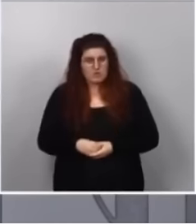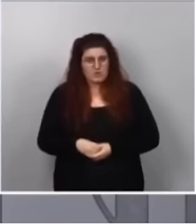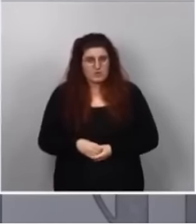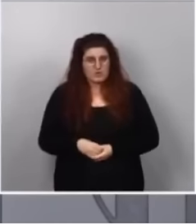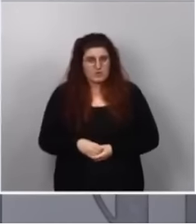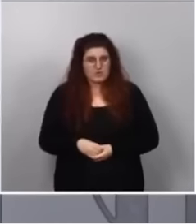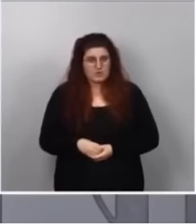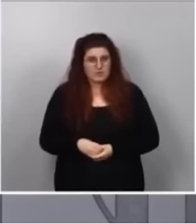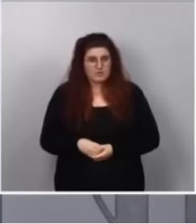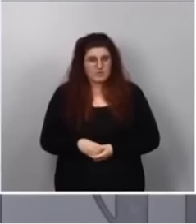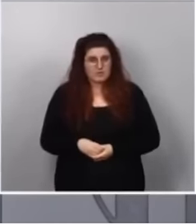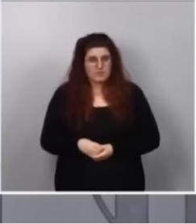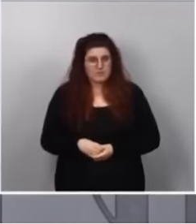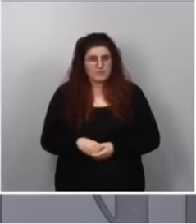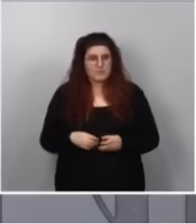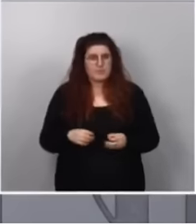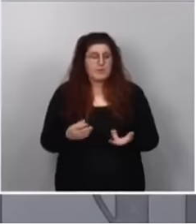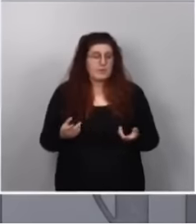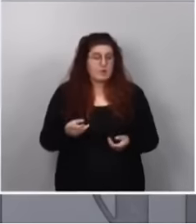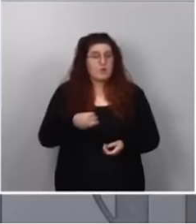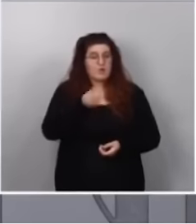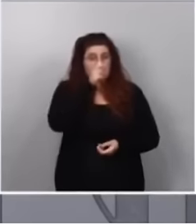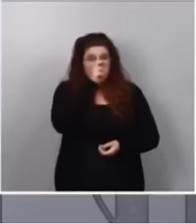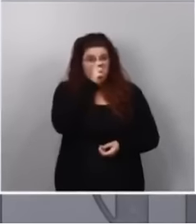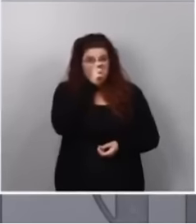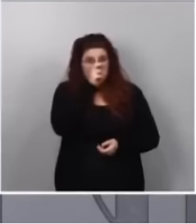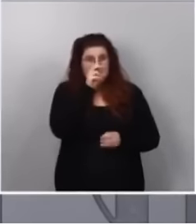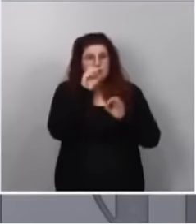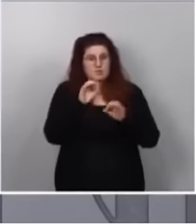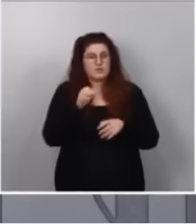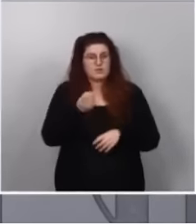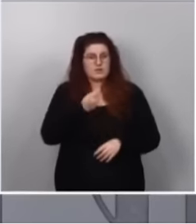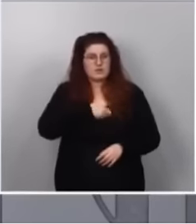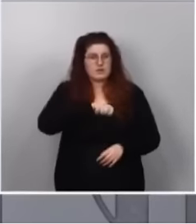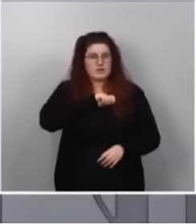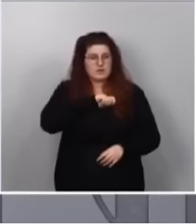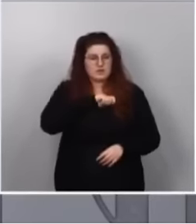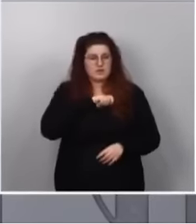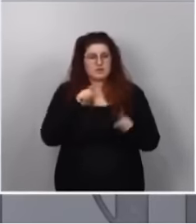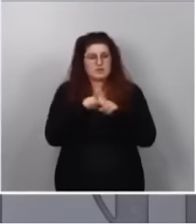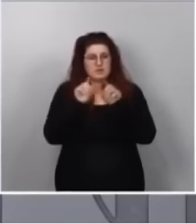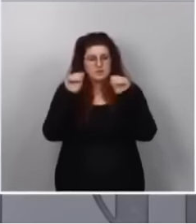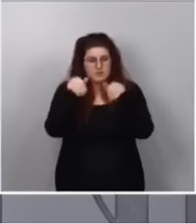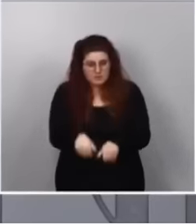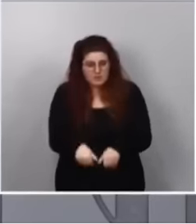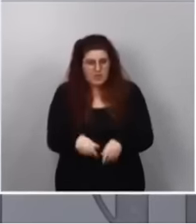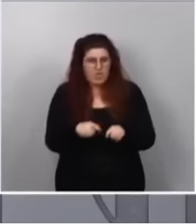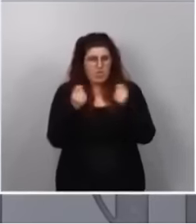Y para su disgusto, para el disgusto del señor Feijóo, también le diré que España ni se hunde ni se rompe.